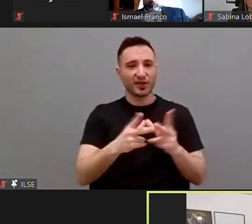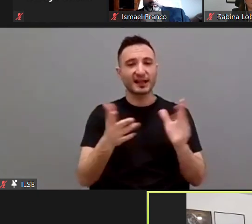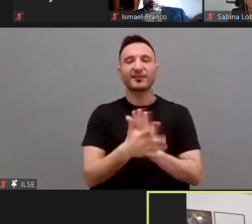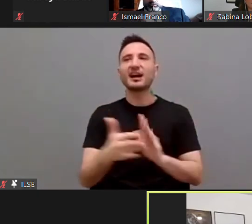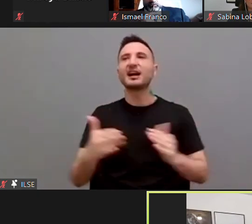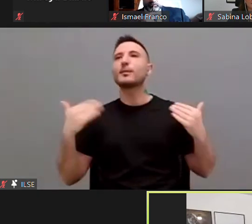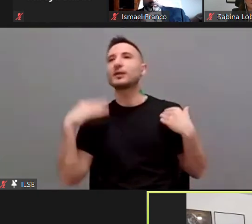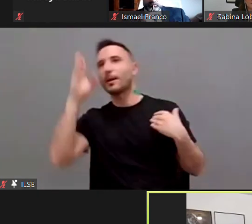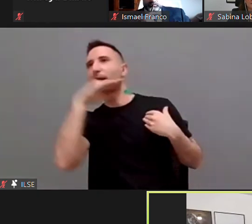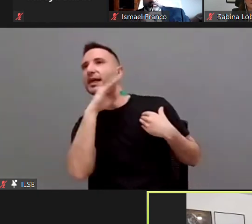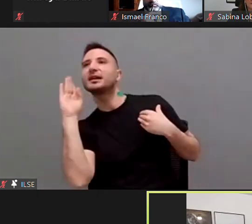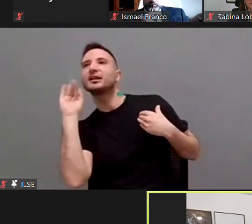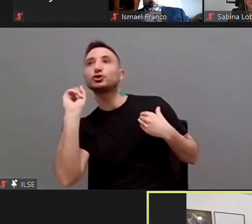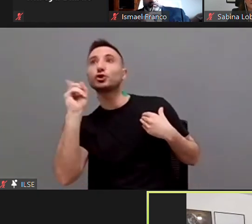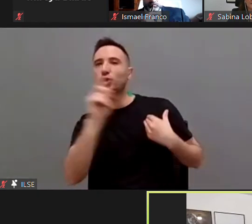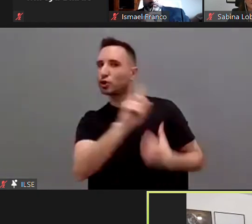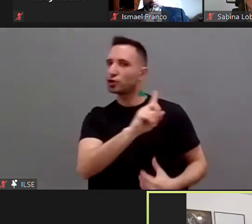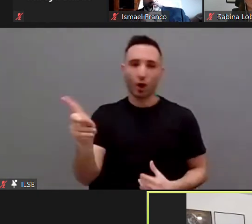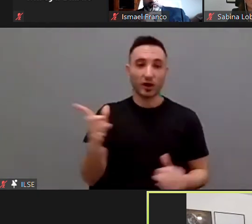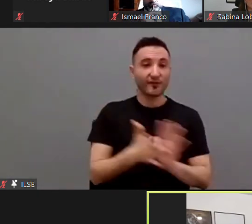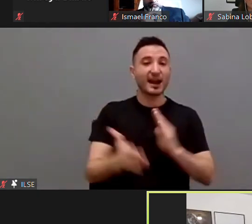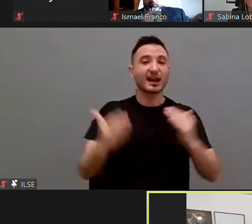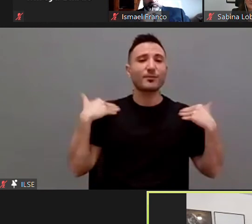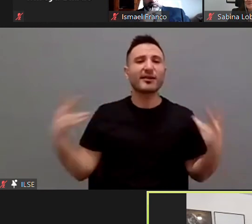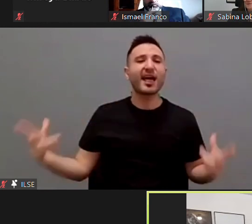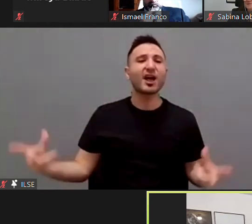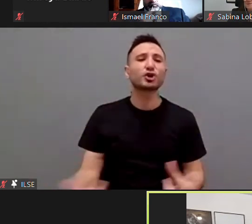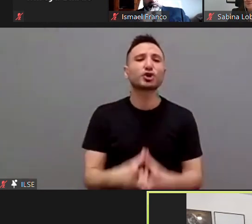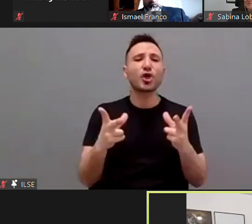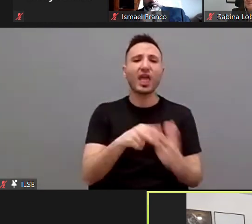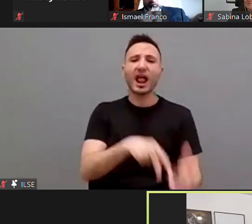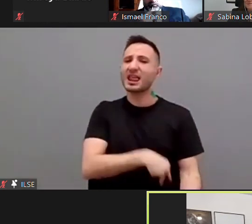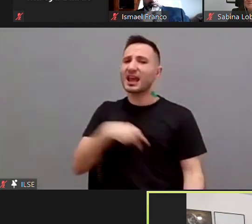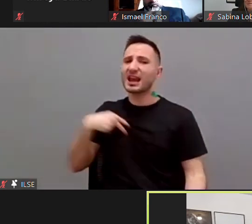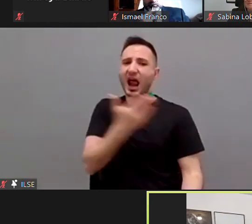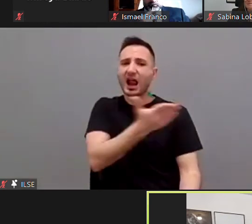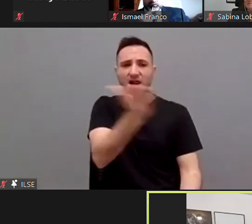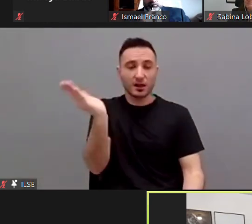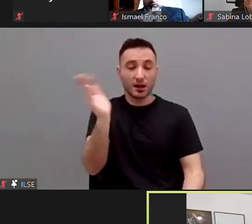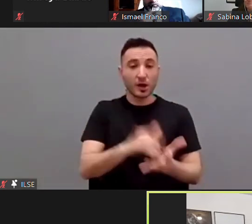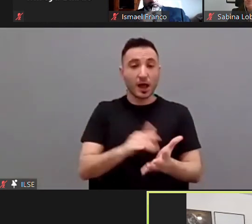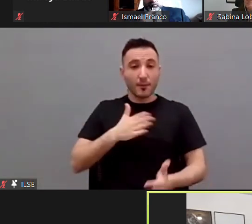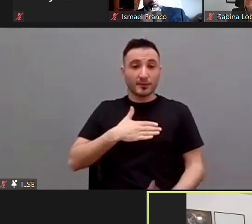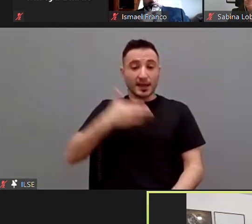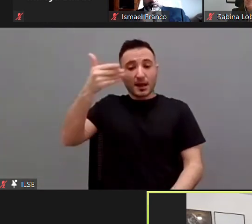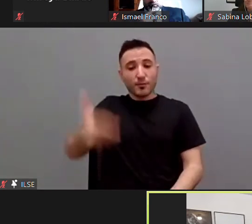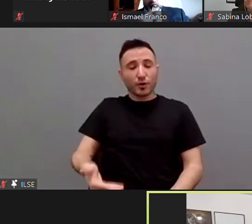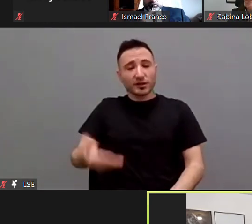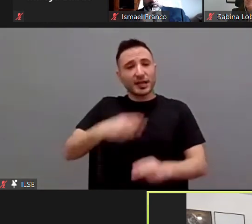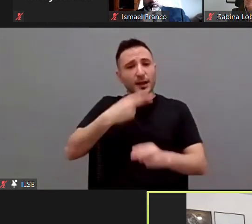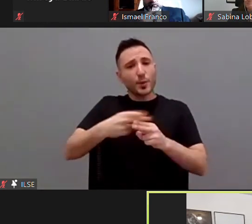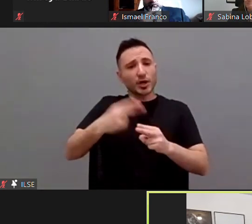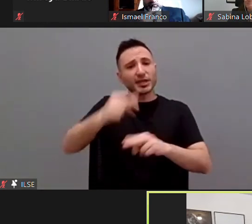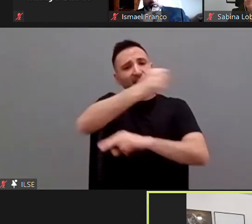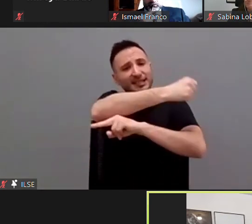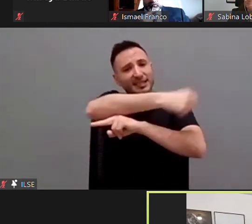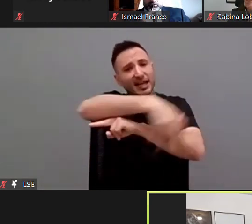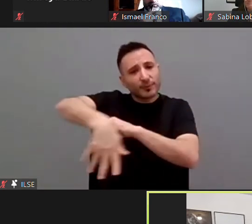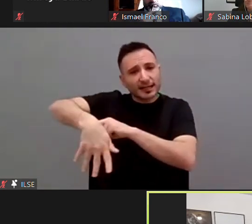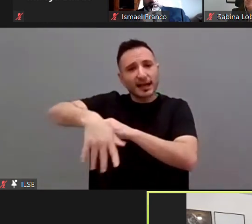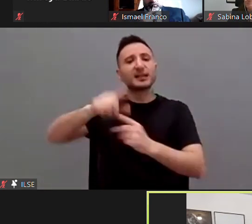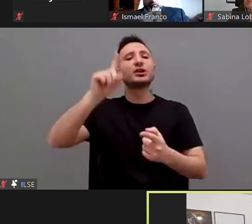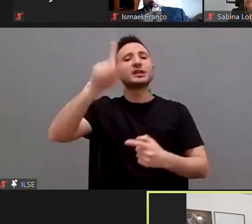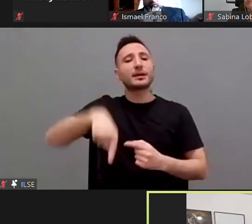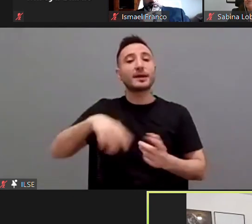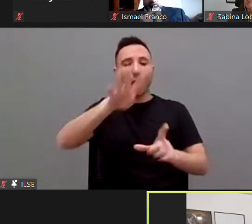una responsabilidad de todos y de todas. Entonces, para mí eso, ¿no? La importancia de las políticas transversales, la importancia de entender los horarios de otra manera y